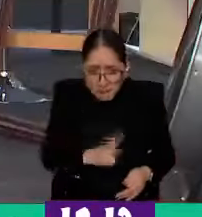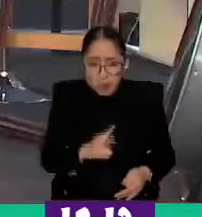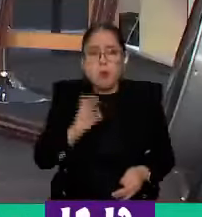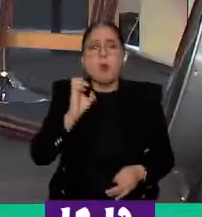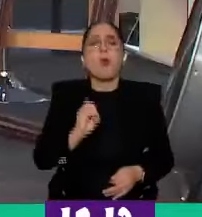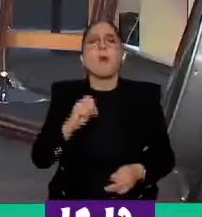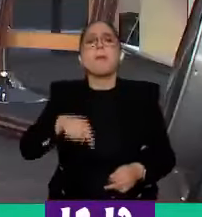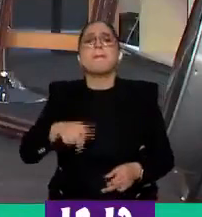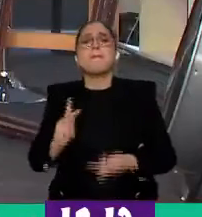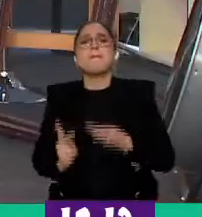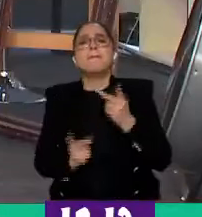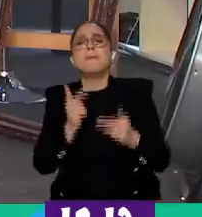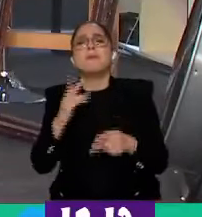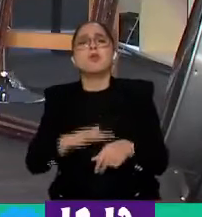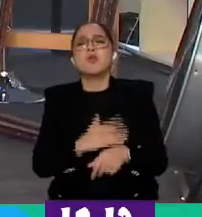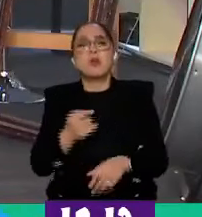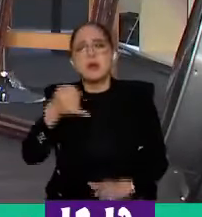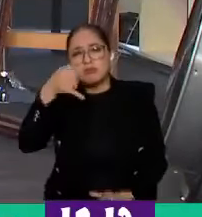escurridera, que dice. ¿Perdón?